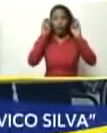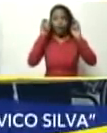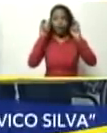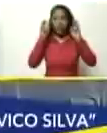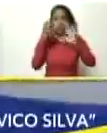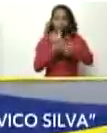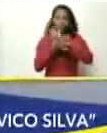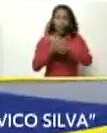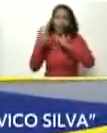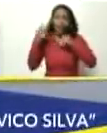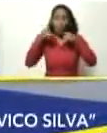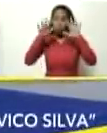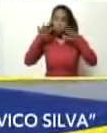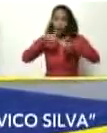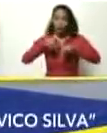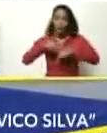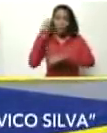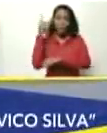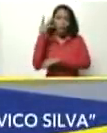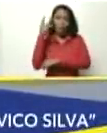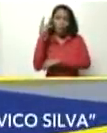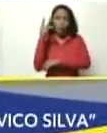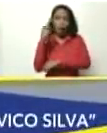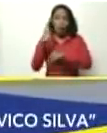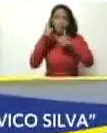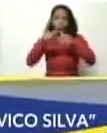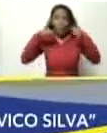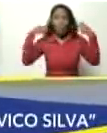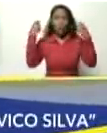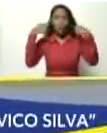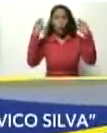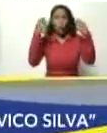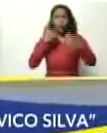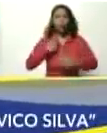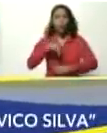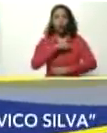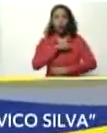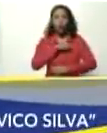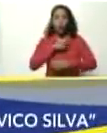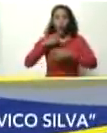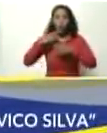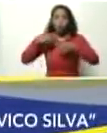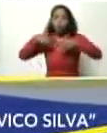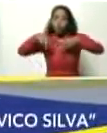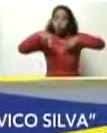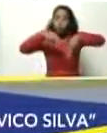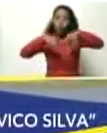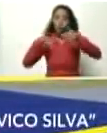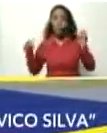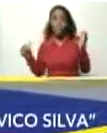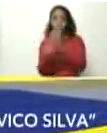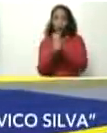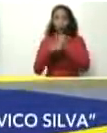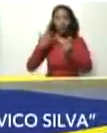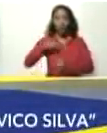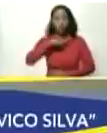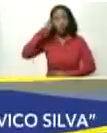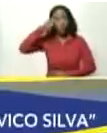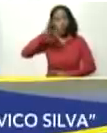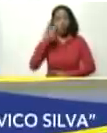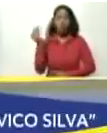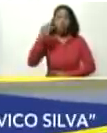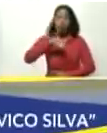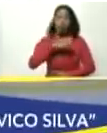supuesto, aquí, una de las parroquias bien populosas, donde nosotros caminamos y encontramos a nuestro pueblo, que además